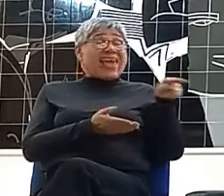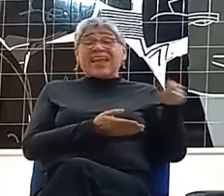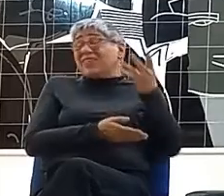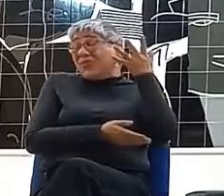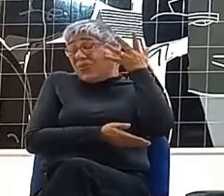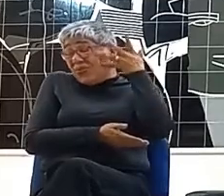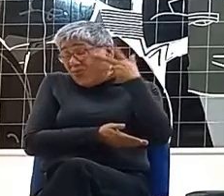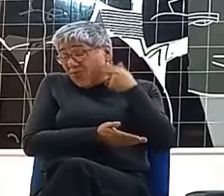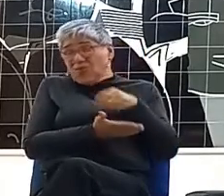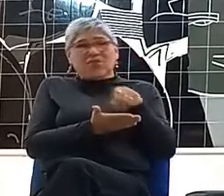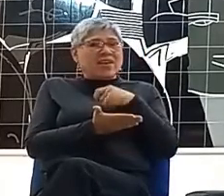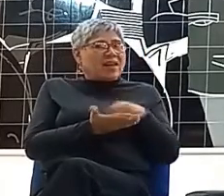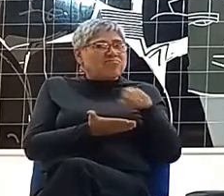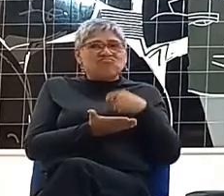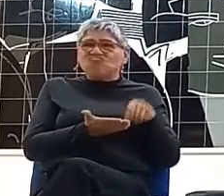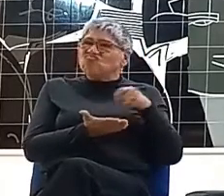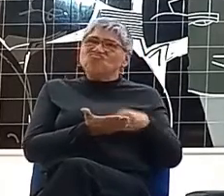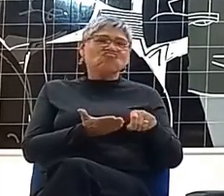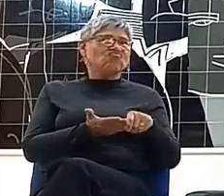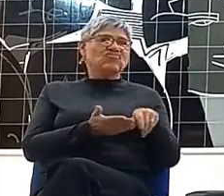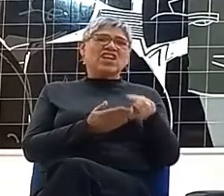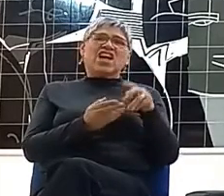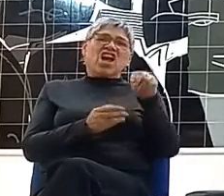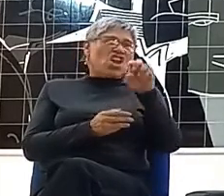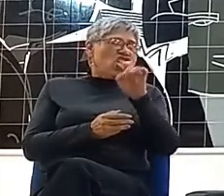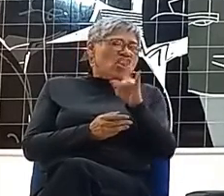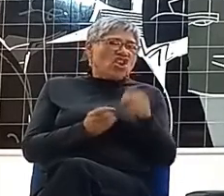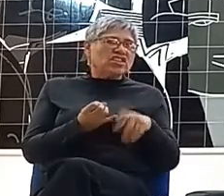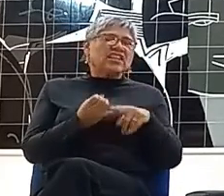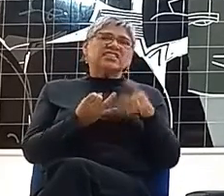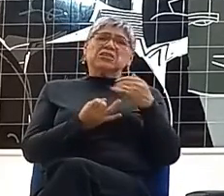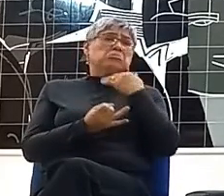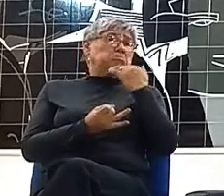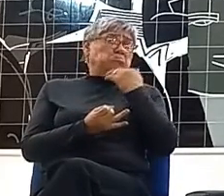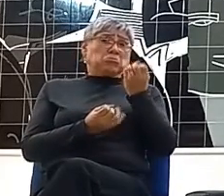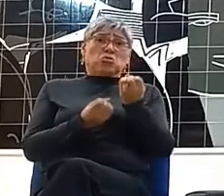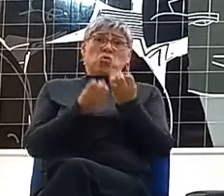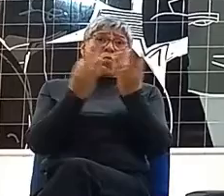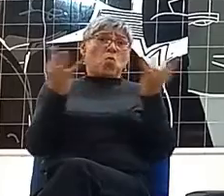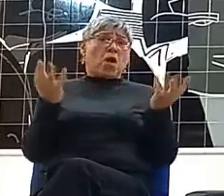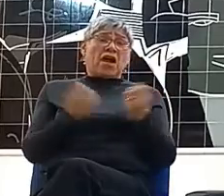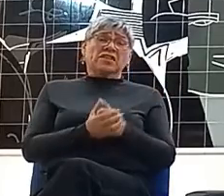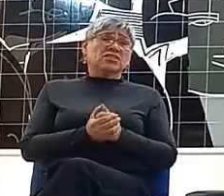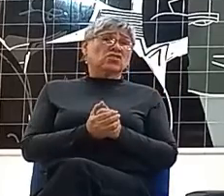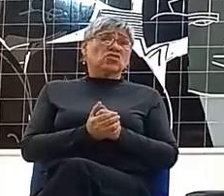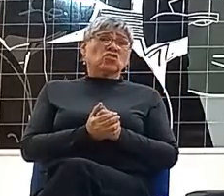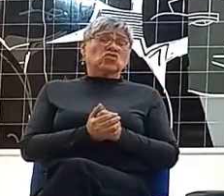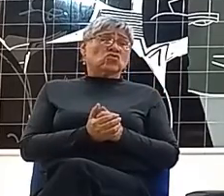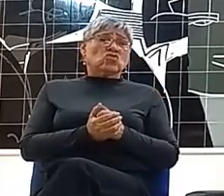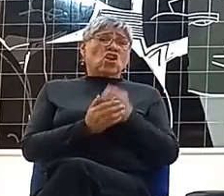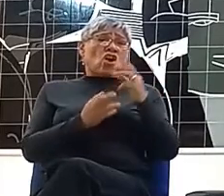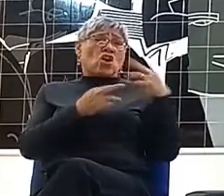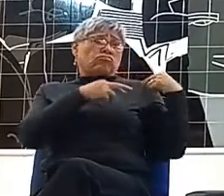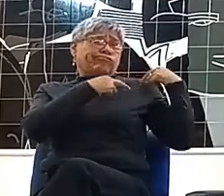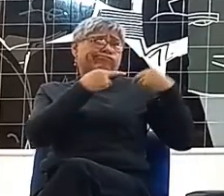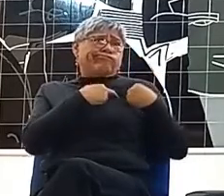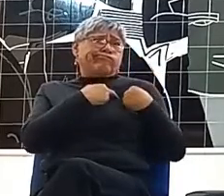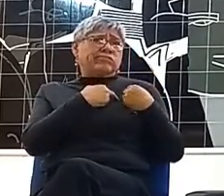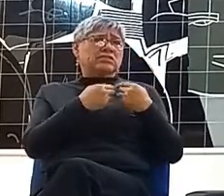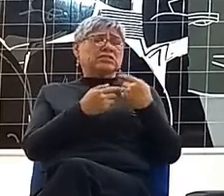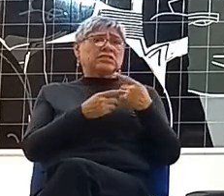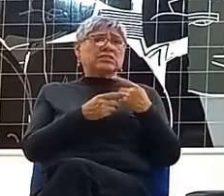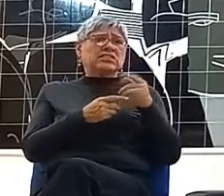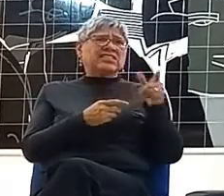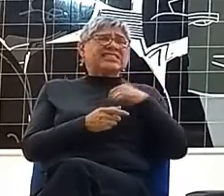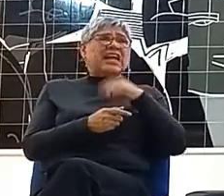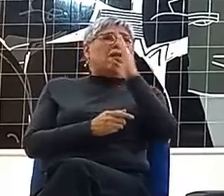los días, apunta, anota, tiene yo no sé cuántos molesquines tiene en su casa y en